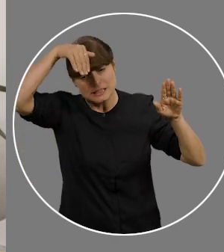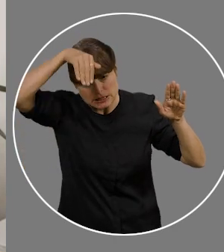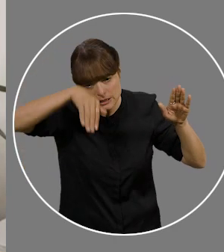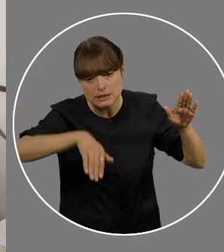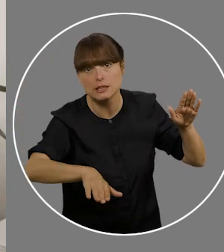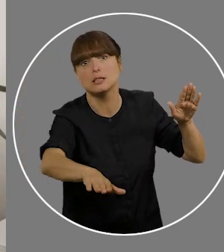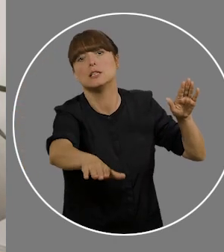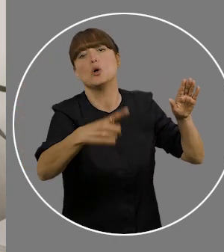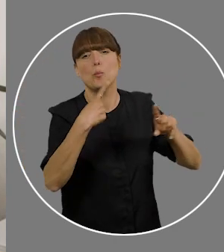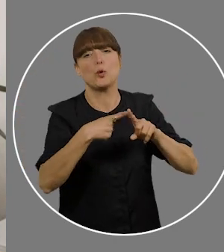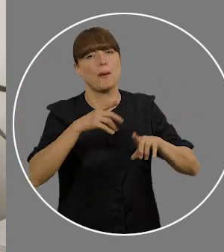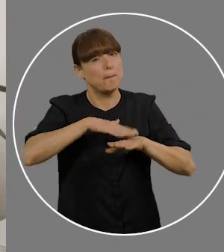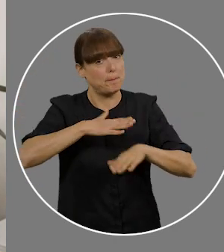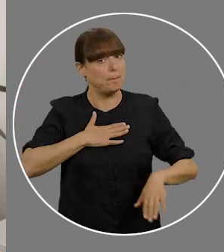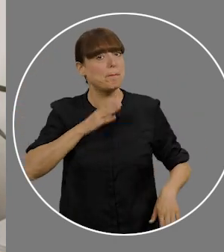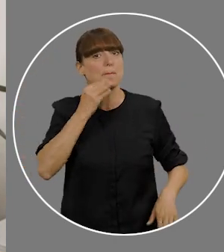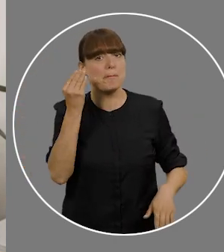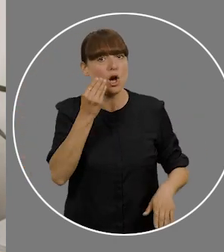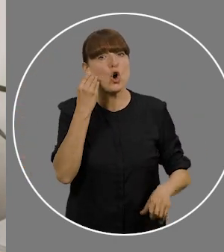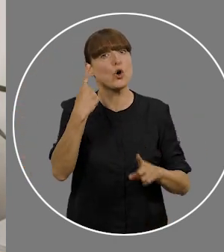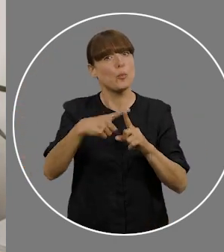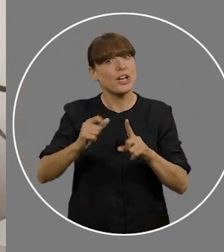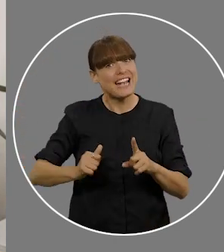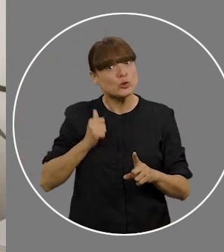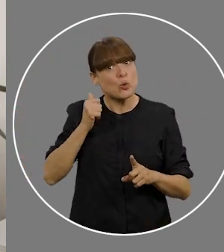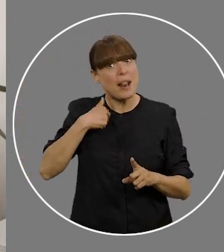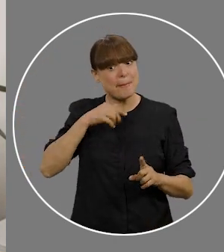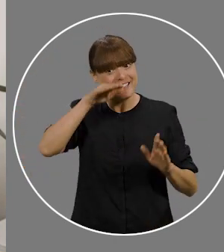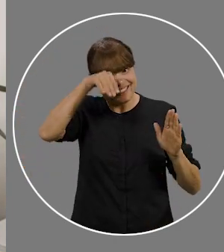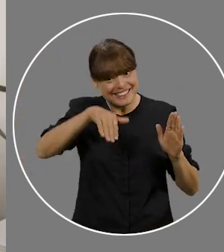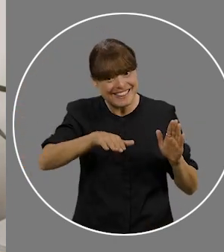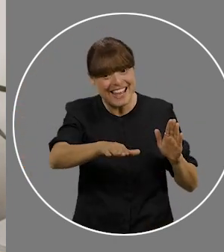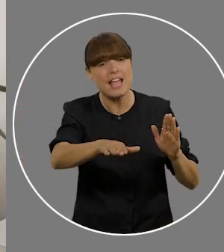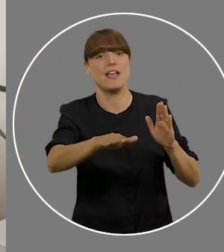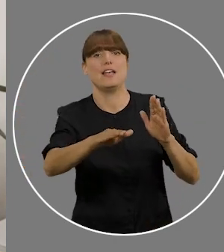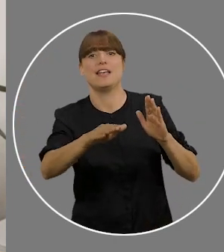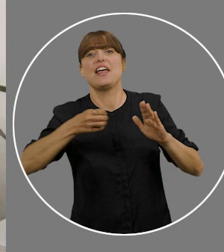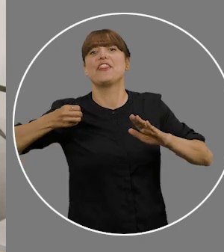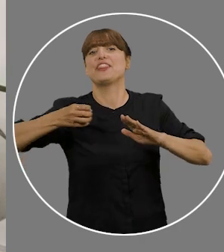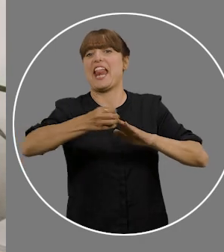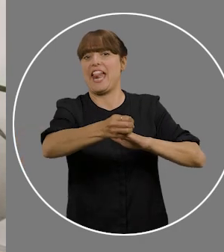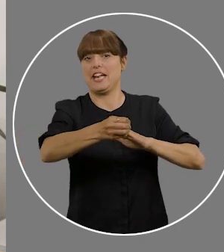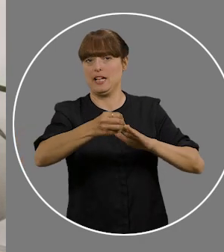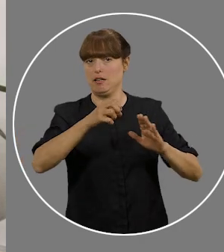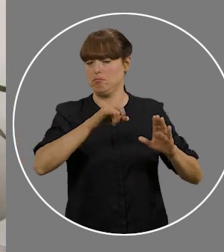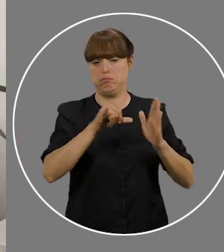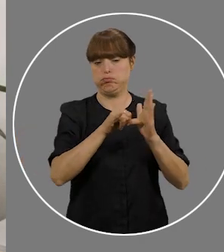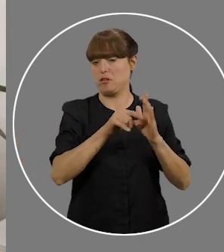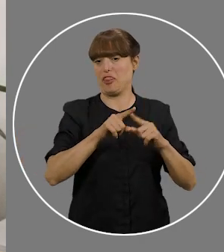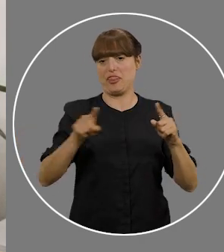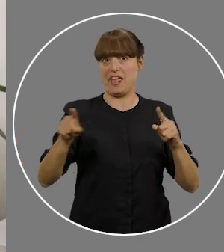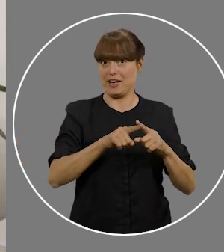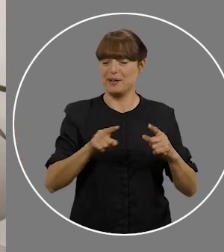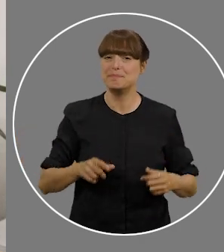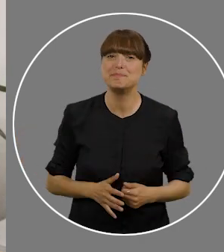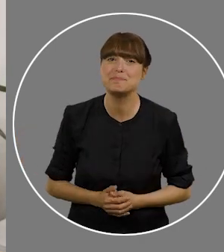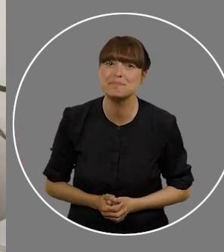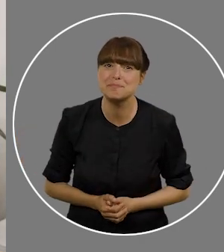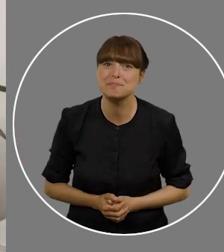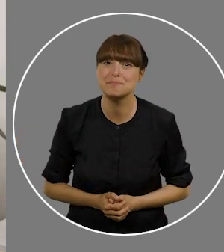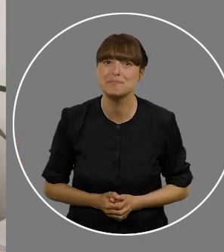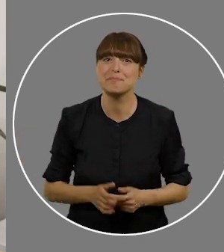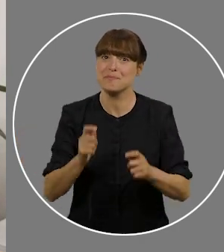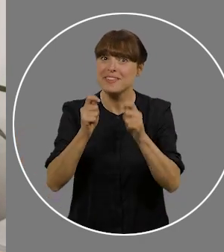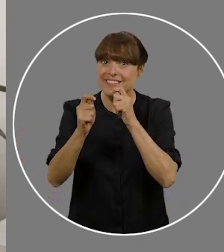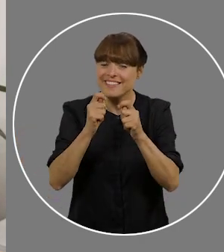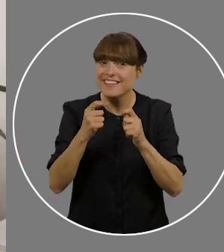mejor, porque yo estaba enfrente de donde pasa el tren. Vale. Vale. Y lo que es dentro del